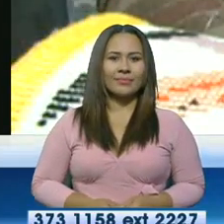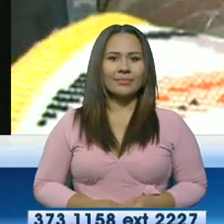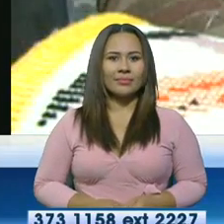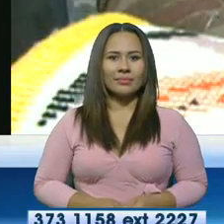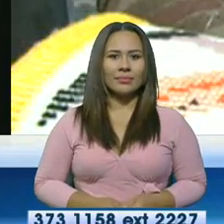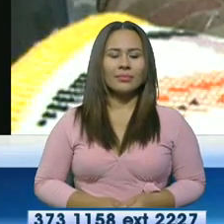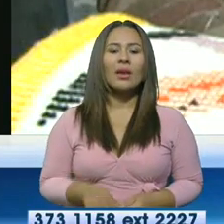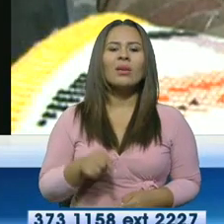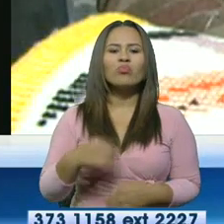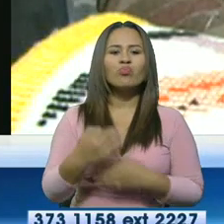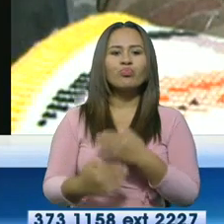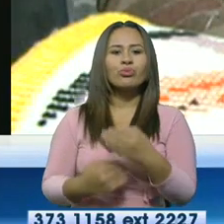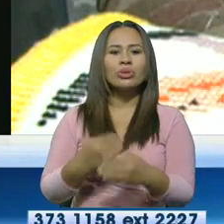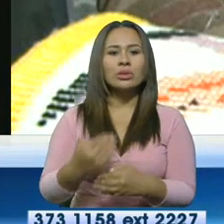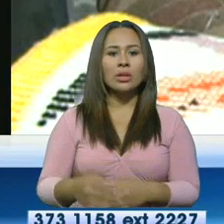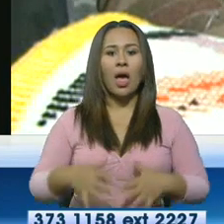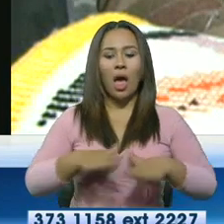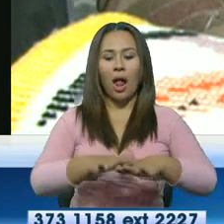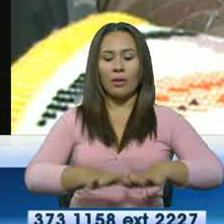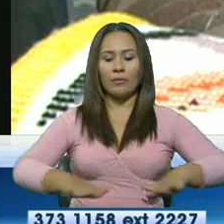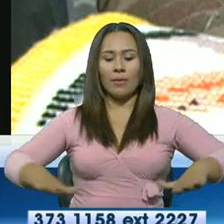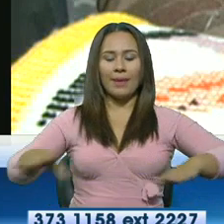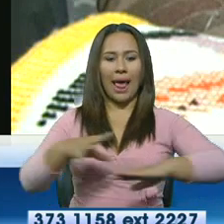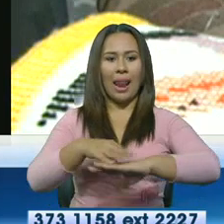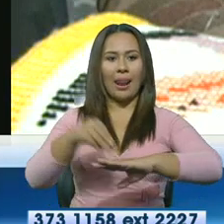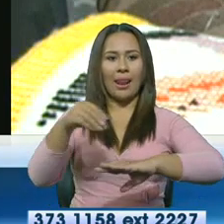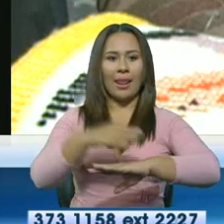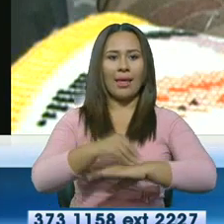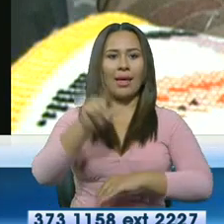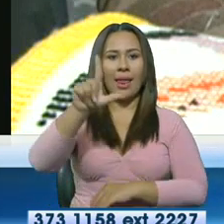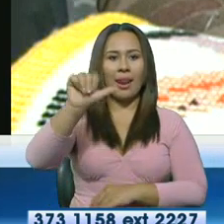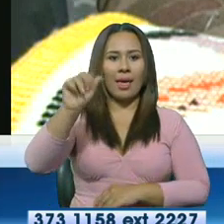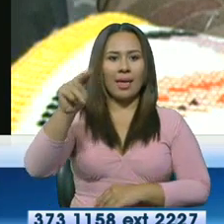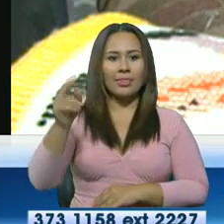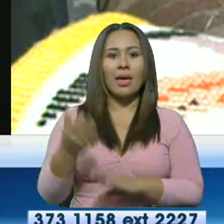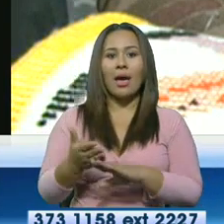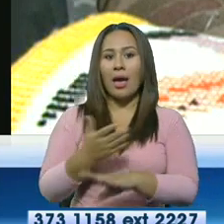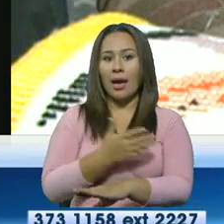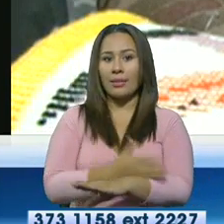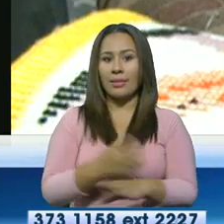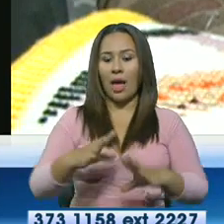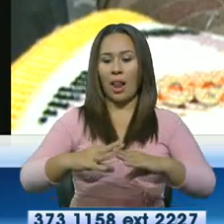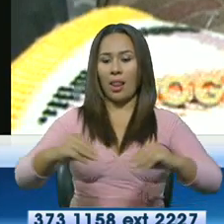El proceso de la alfombra, primero es la lana. En antes la lana